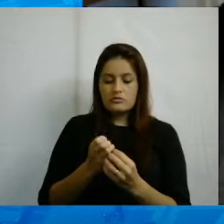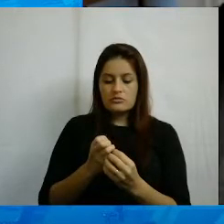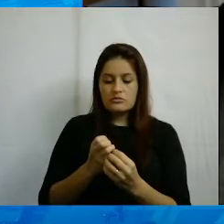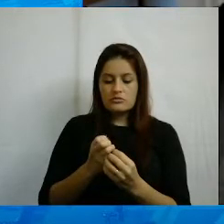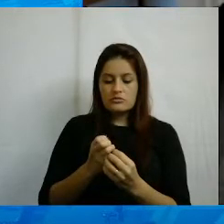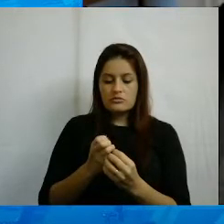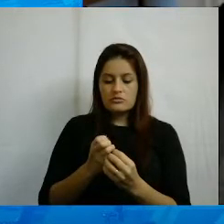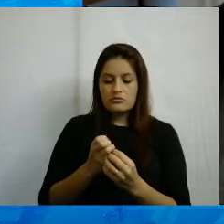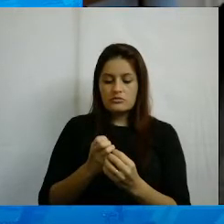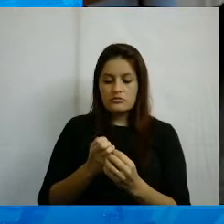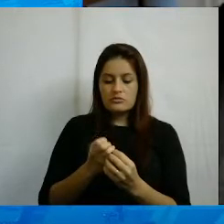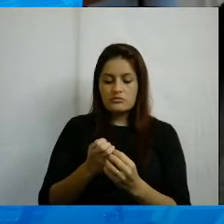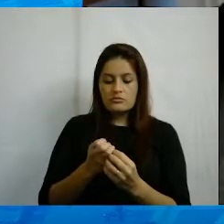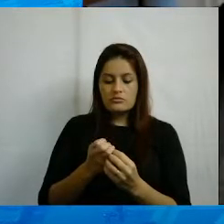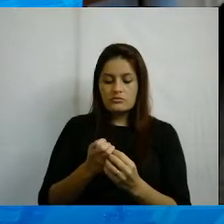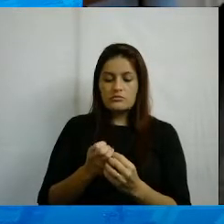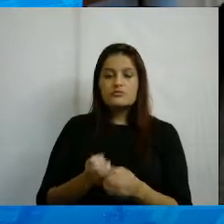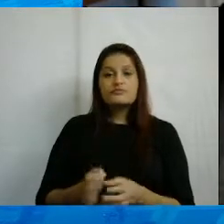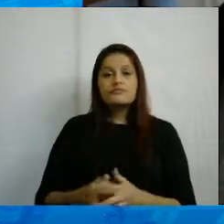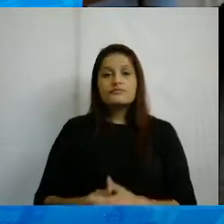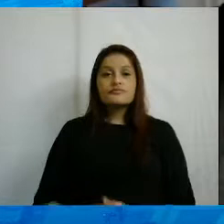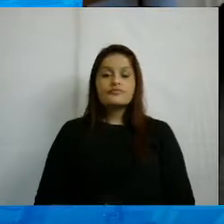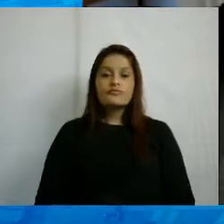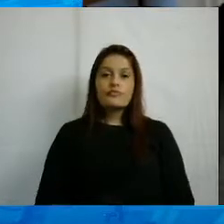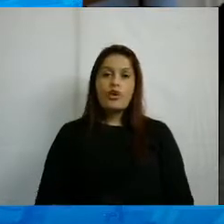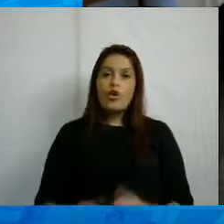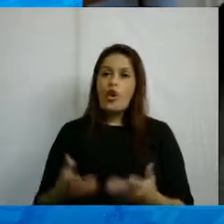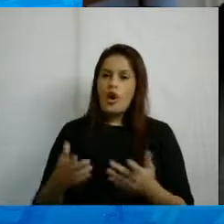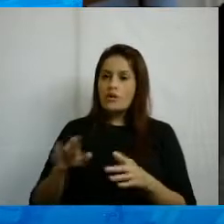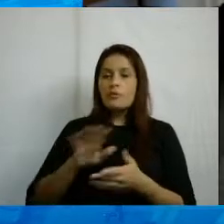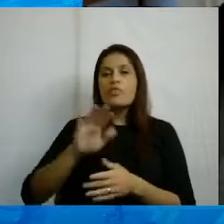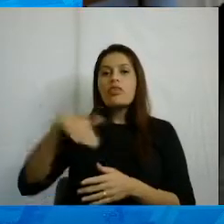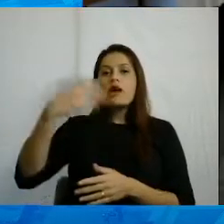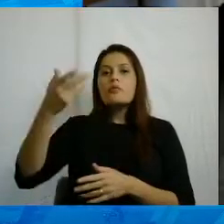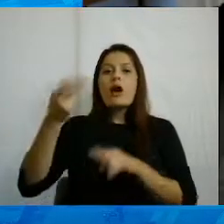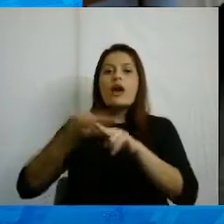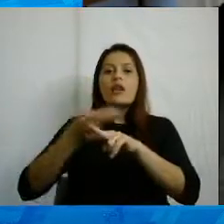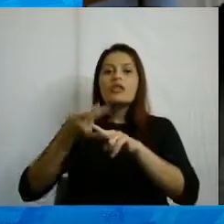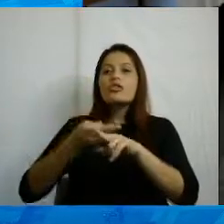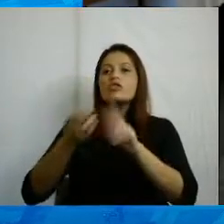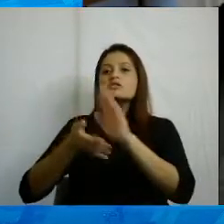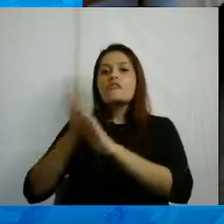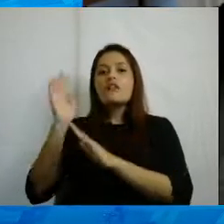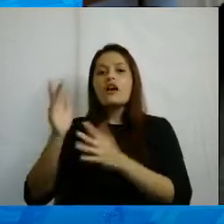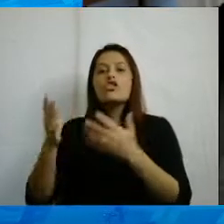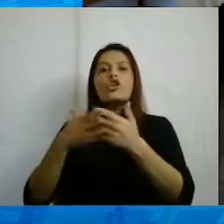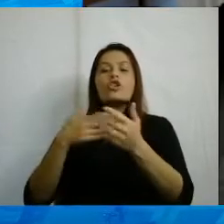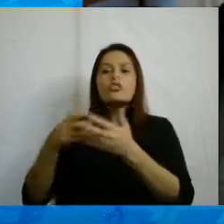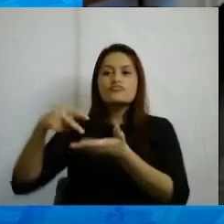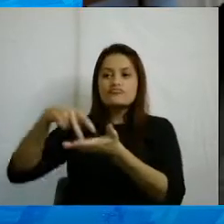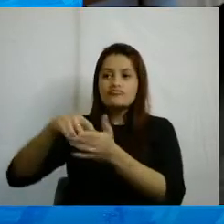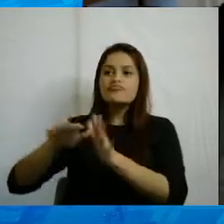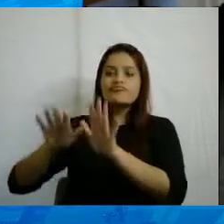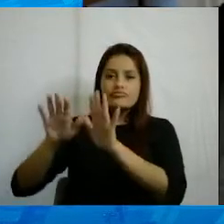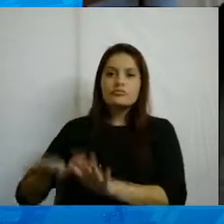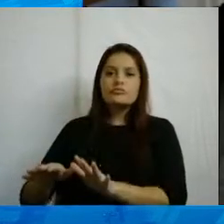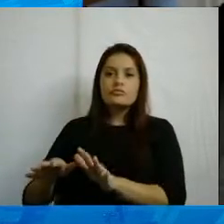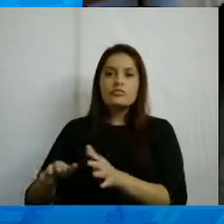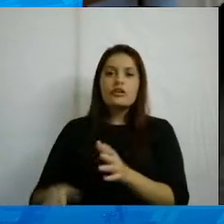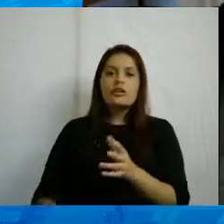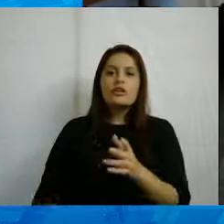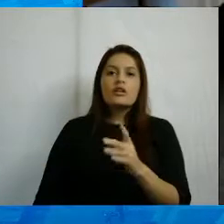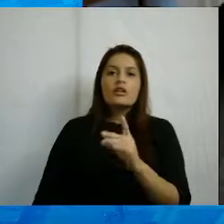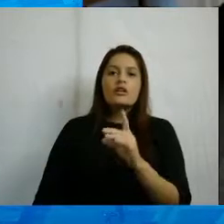no sería mejor habilitarlo y poder dejarlo en un lugar nuestro que es como la DGA, que es un lugar más amplio y que también que va de la mano con los